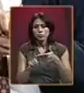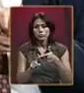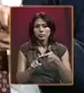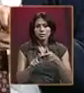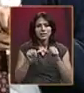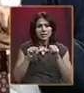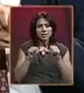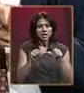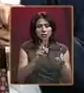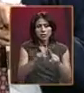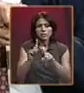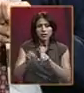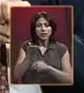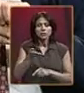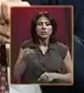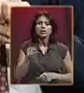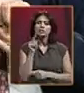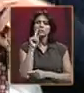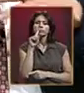¿Cómo ve usted